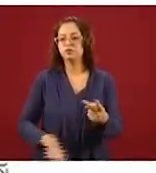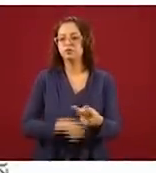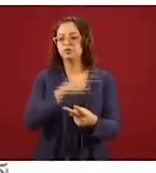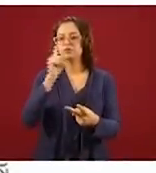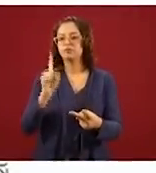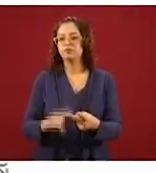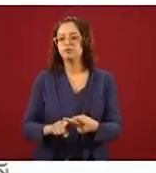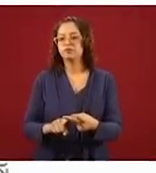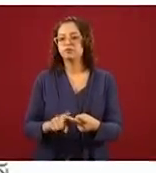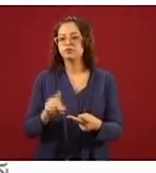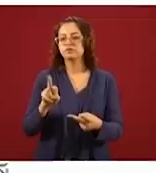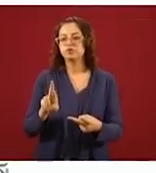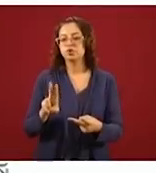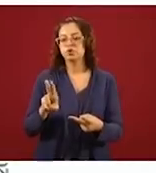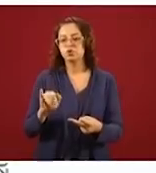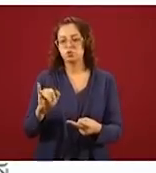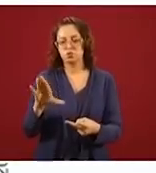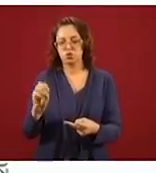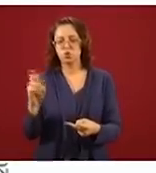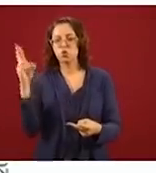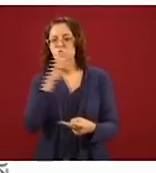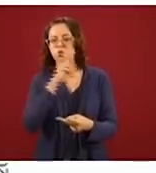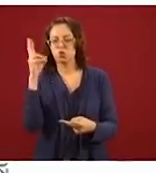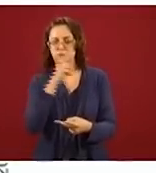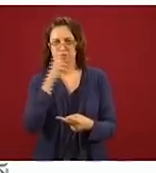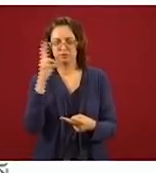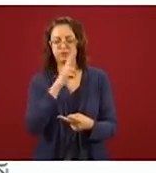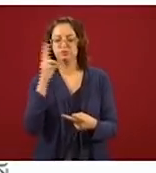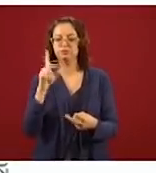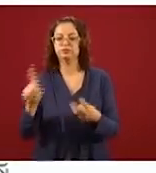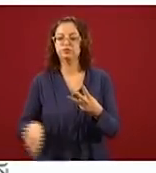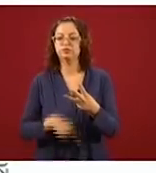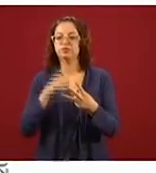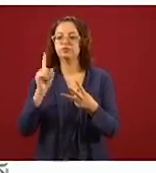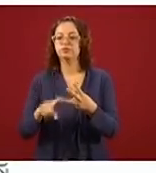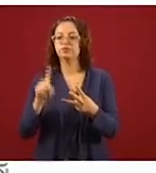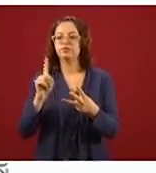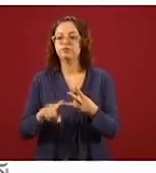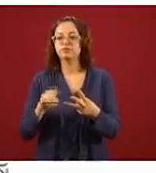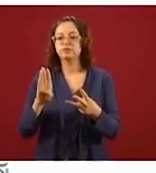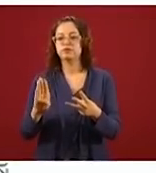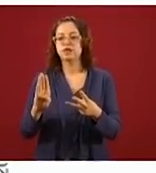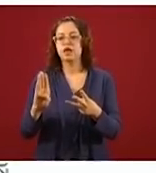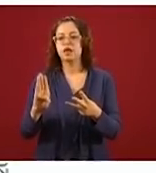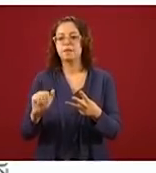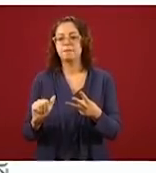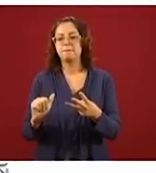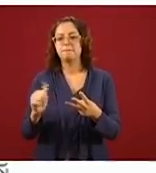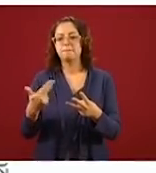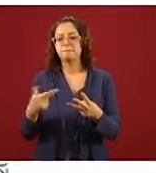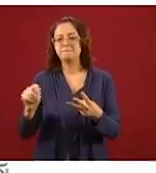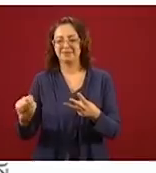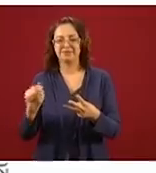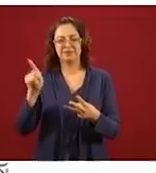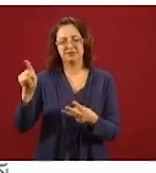el tailandés y creo que es el yen el cuarto, el japonés.